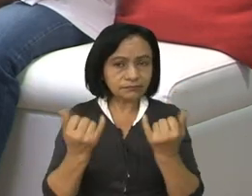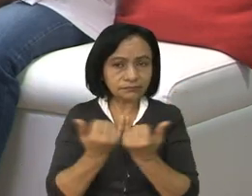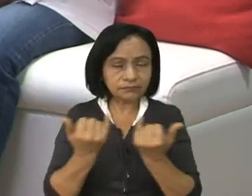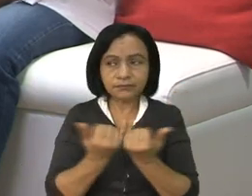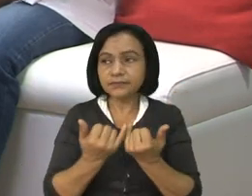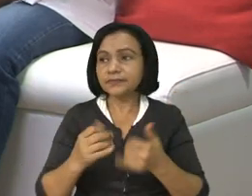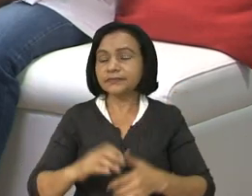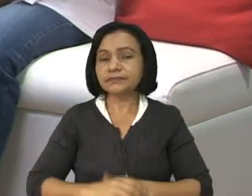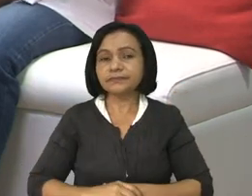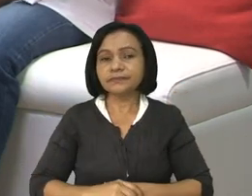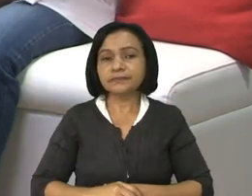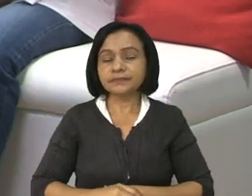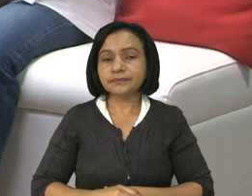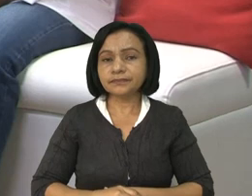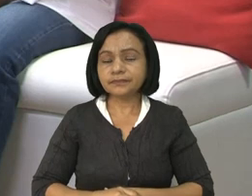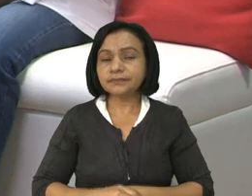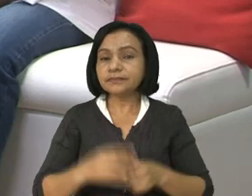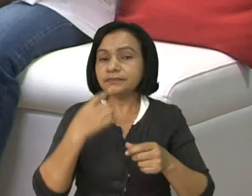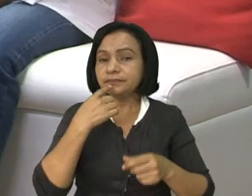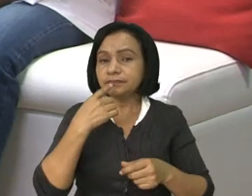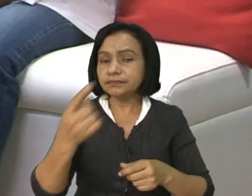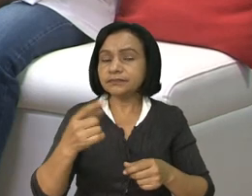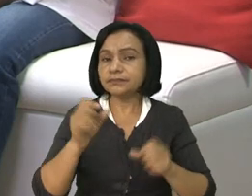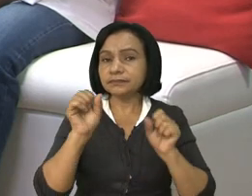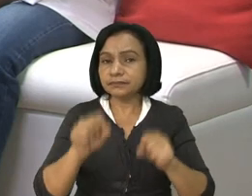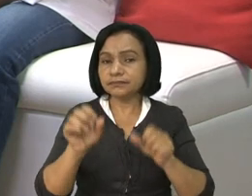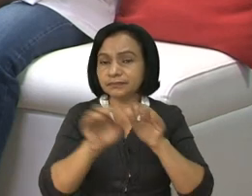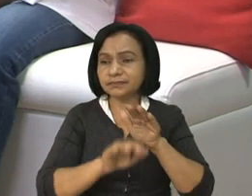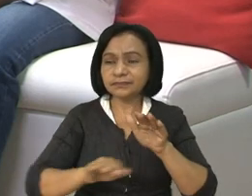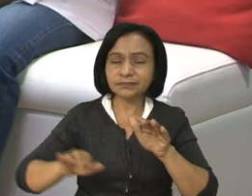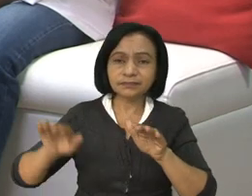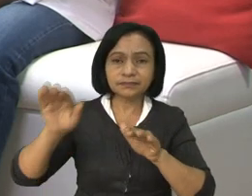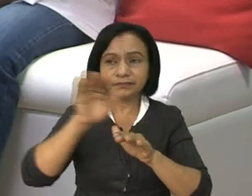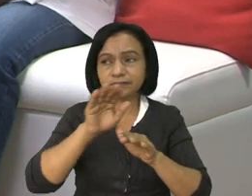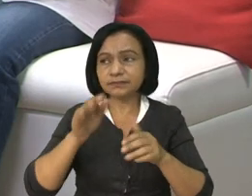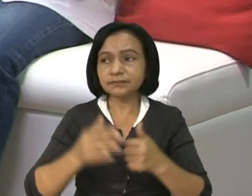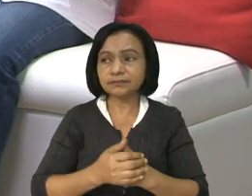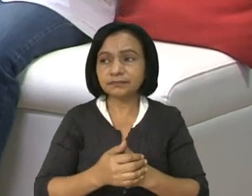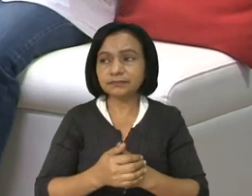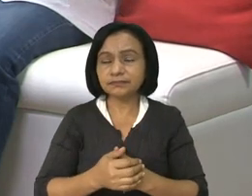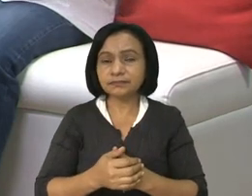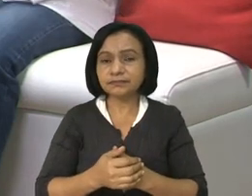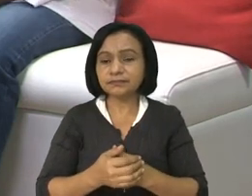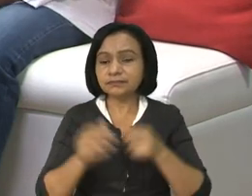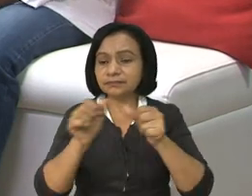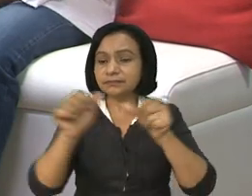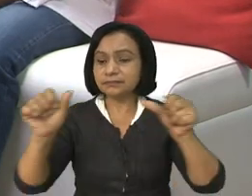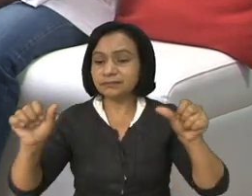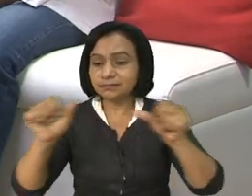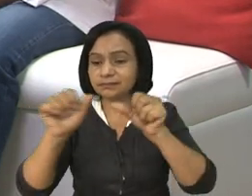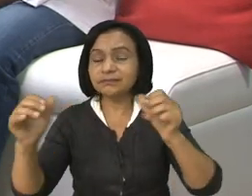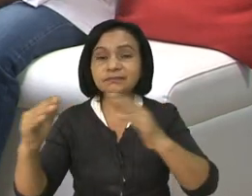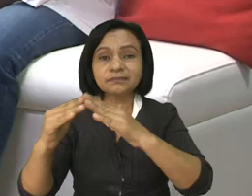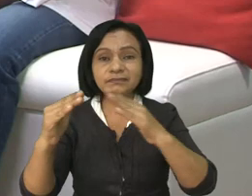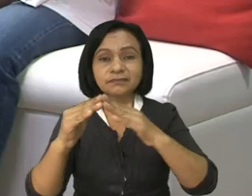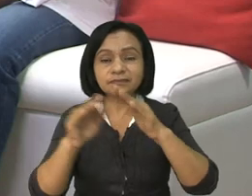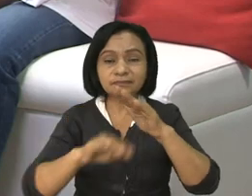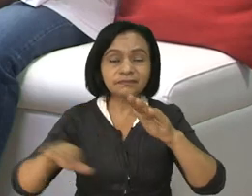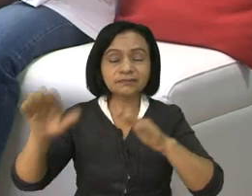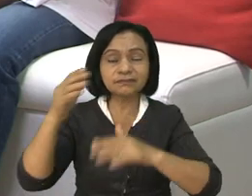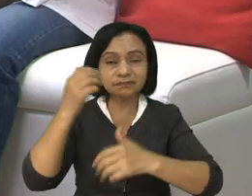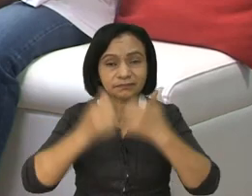es. Como decía vos, entre mayor cantidad de animales en nuestra casa, mayor es el